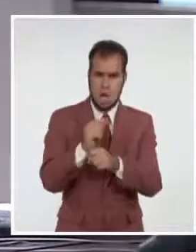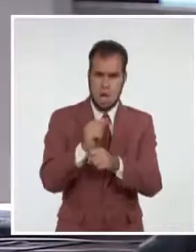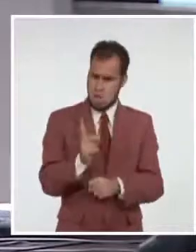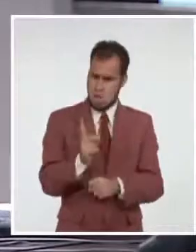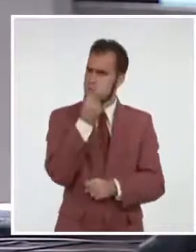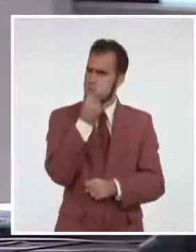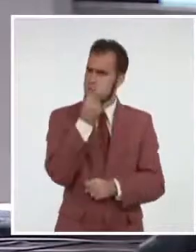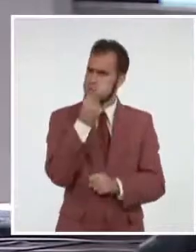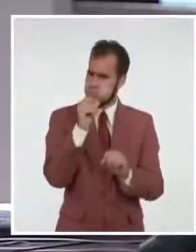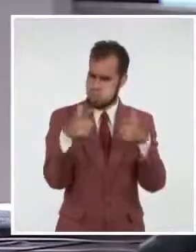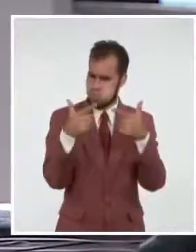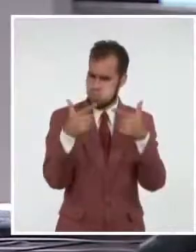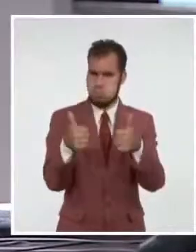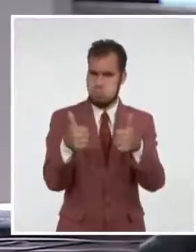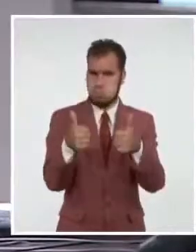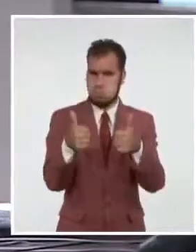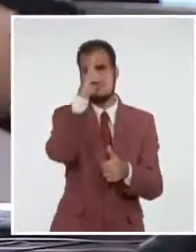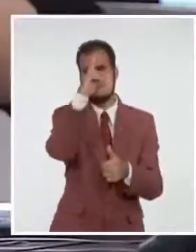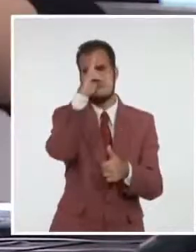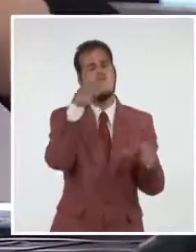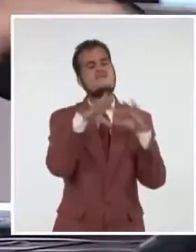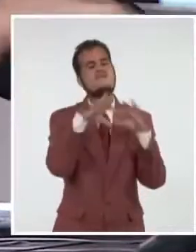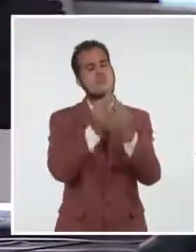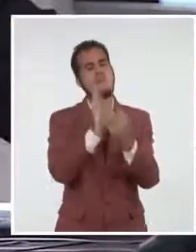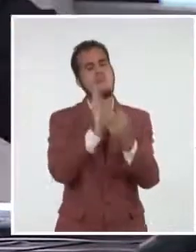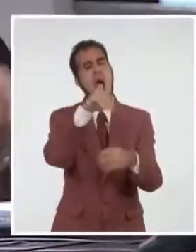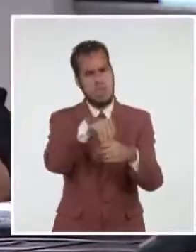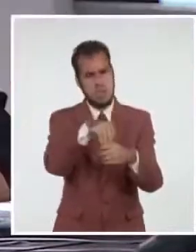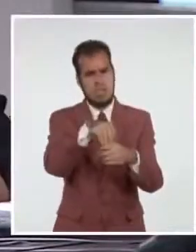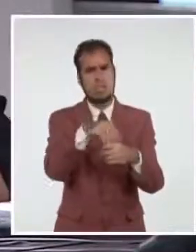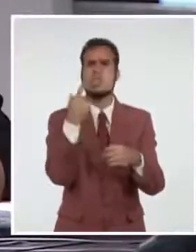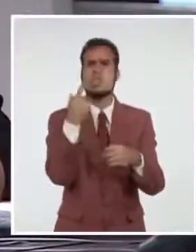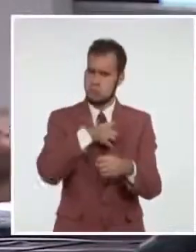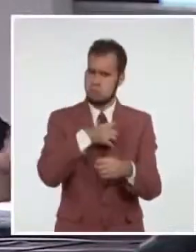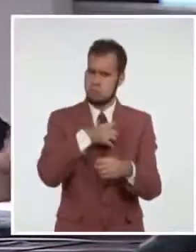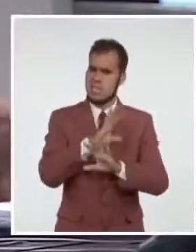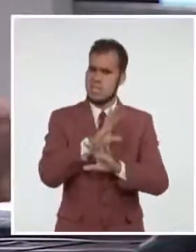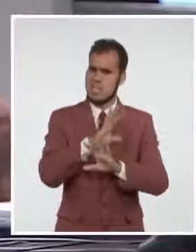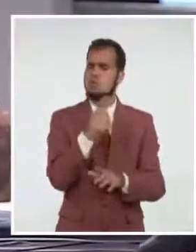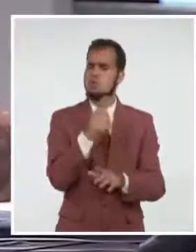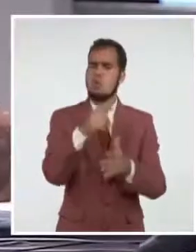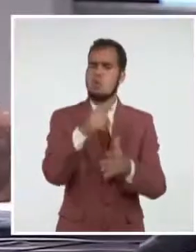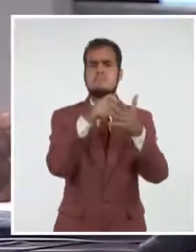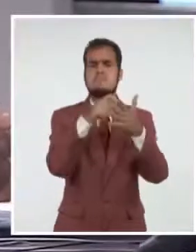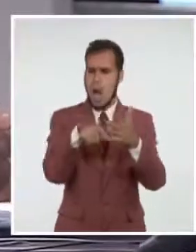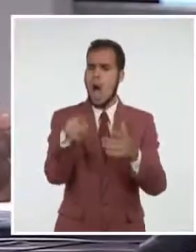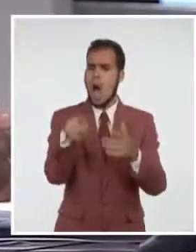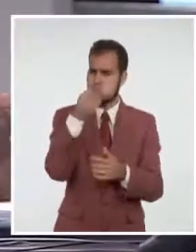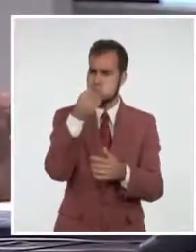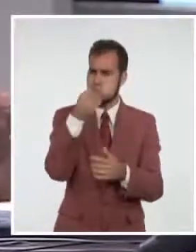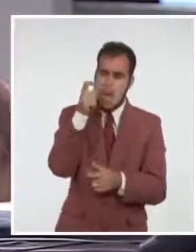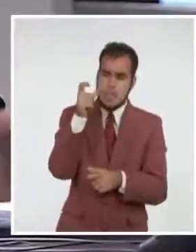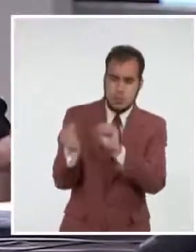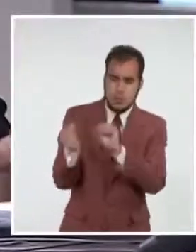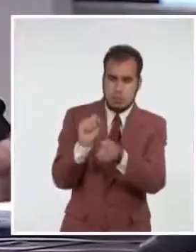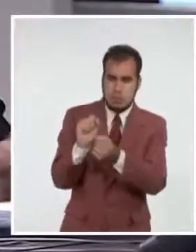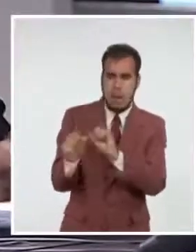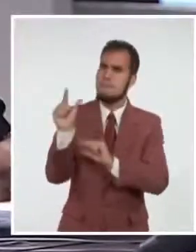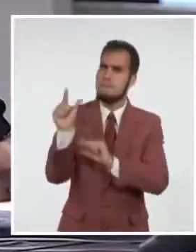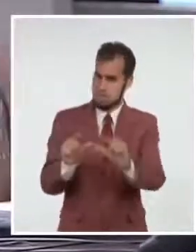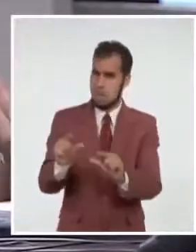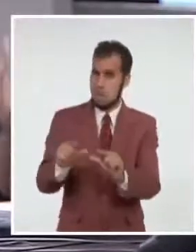nuestros médicos de la familia, nuestro programa, tiene una estructura que permite una vigilancia de esos pacientes. Hay que hacerlo